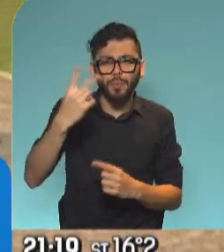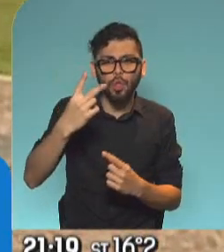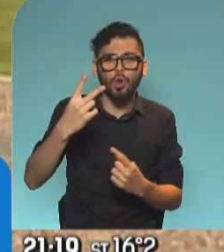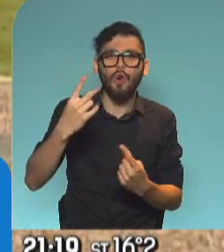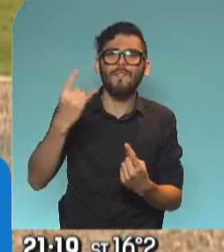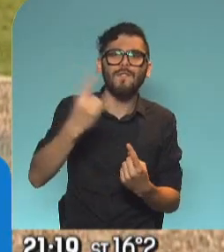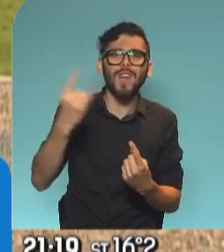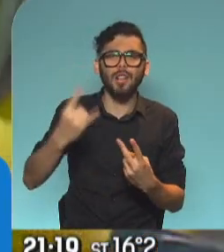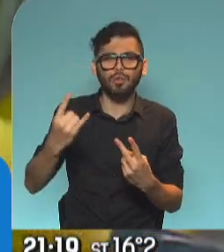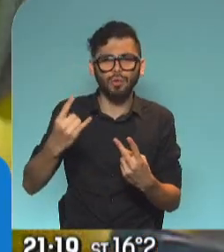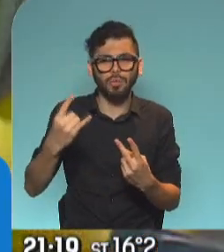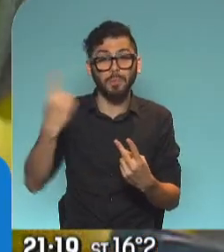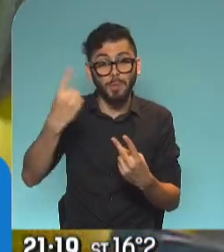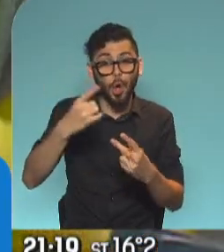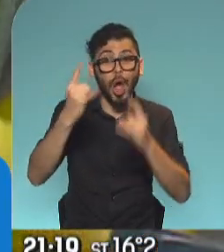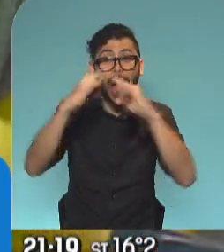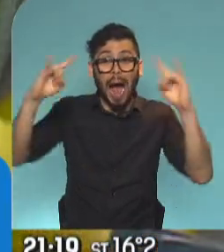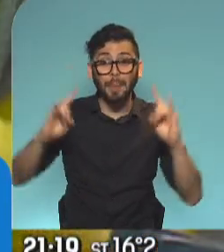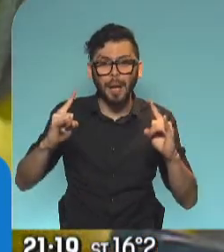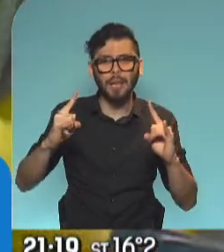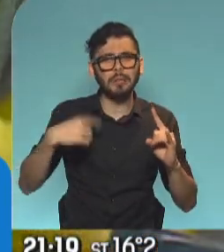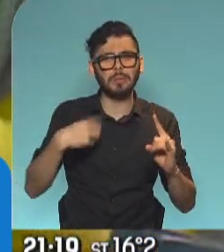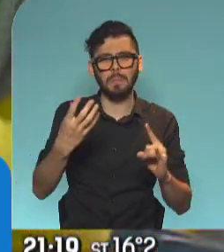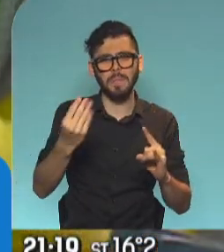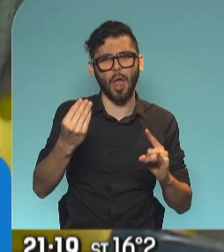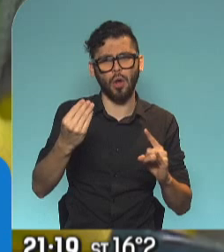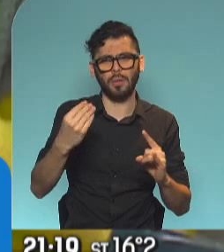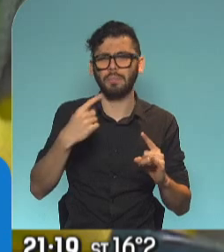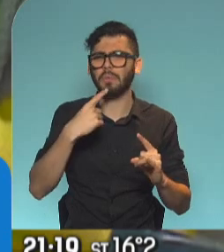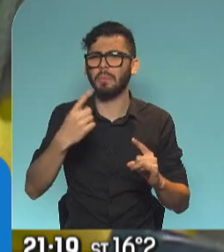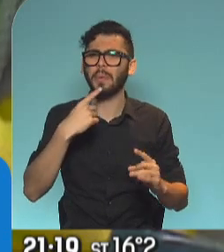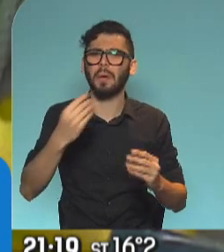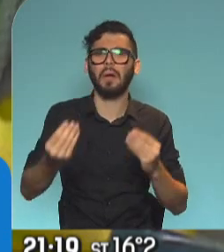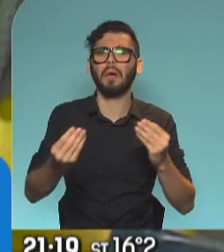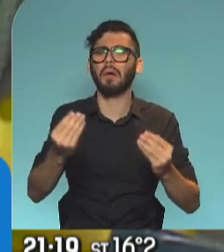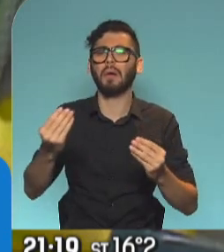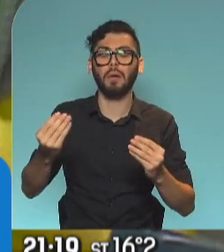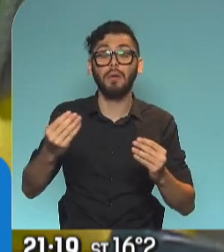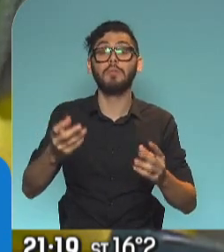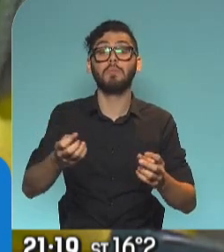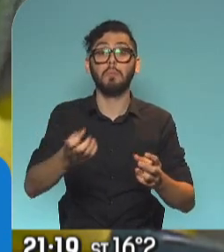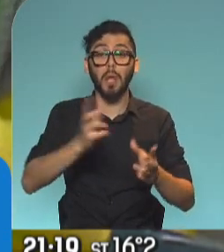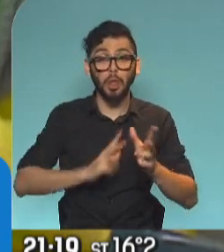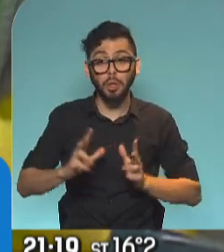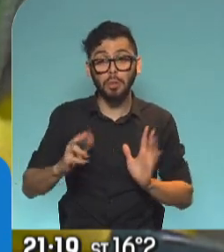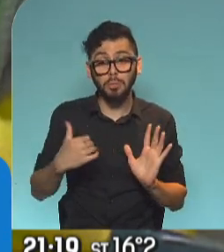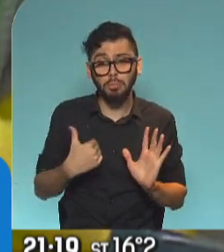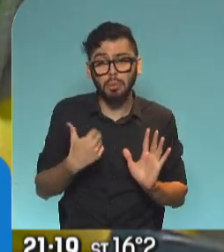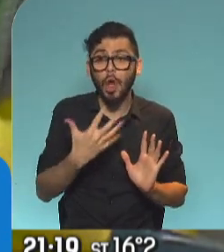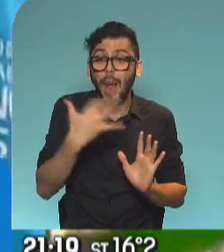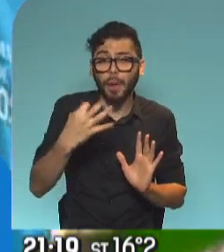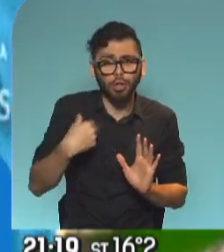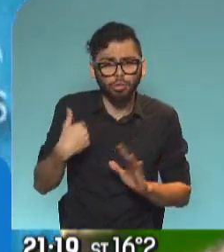falsos. Primero fui con miedo a la carpa a presentarme. Primero pregunté qué era y bueno, cuando me dijeron, le dije la verdad que estaba en la